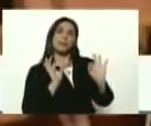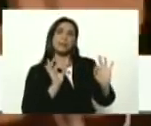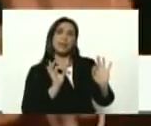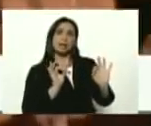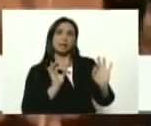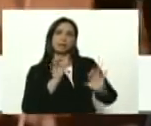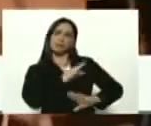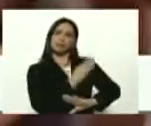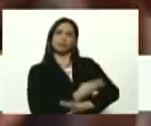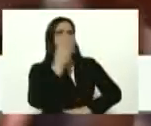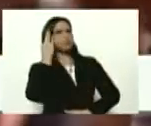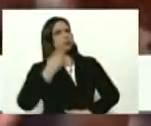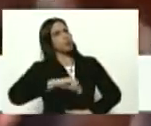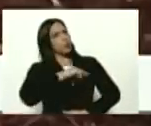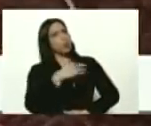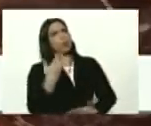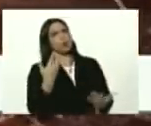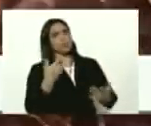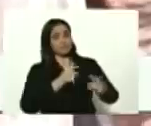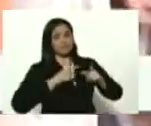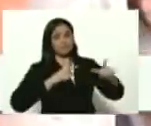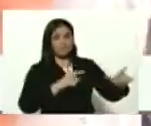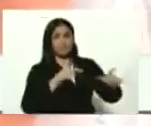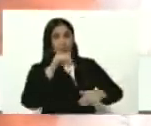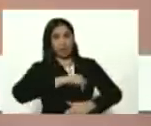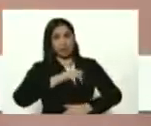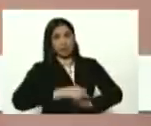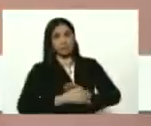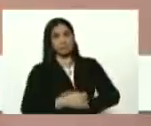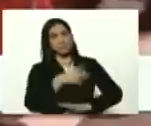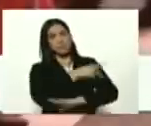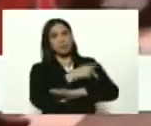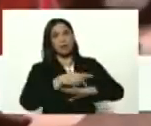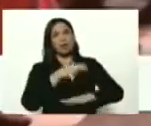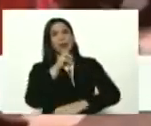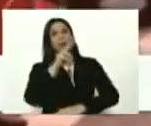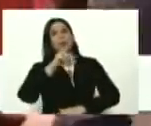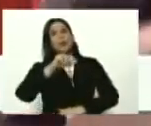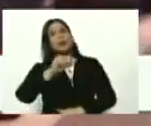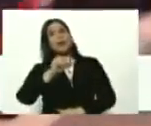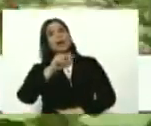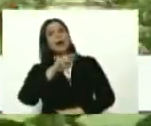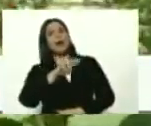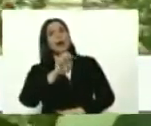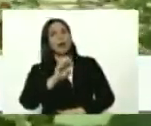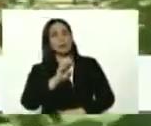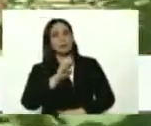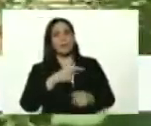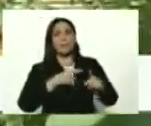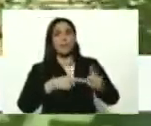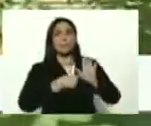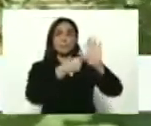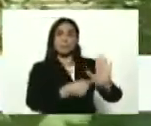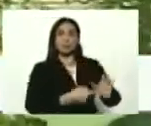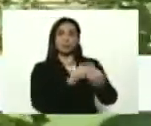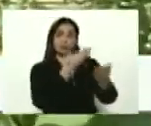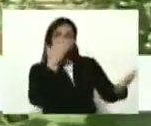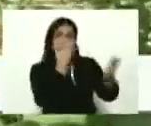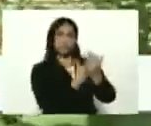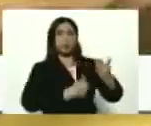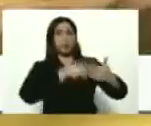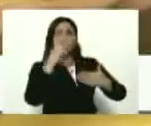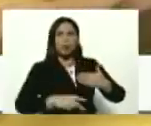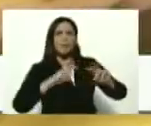feminista. Aquí estamos desde el sector El Caimito, parroquia Unare, municipio Caroní, para presentarle a usted uno de los